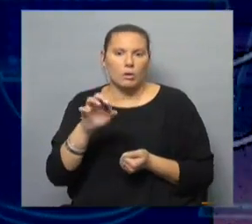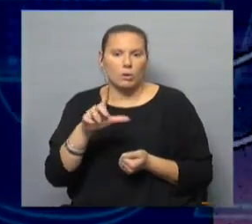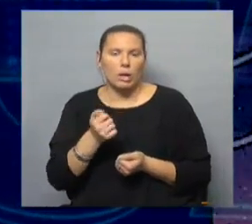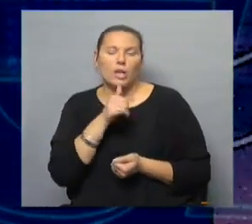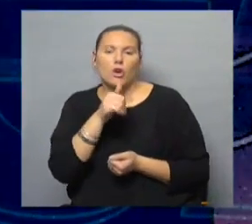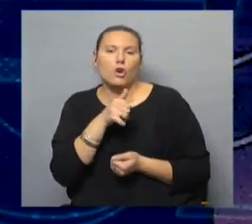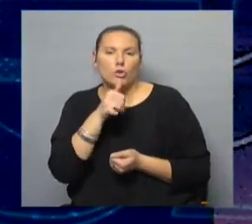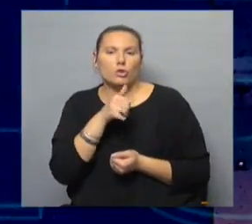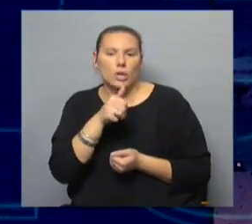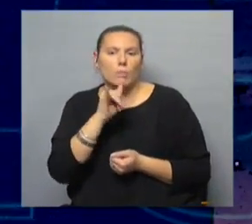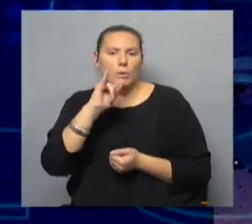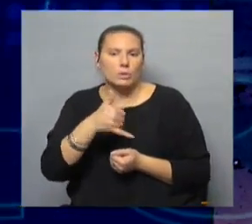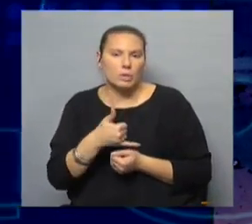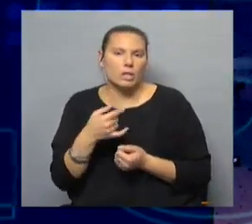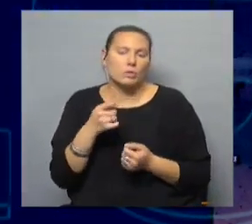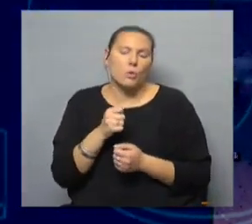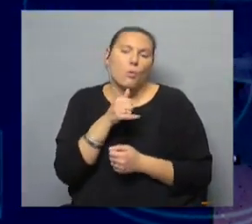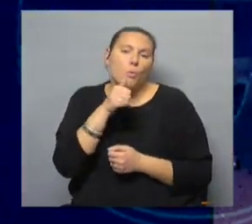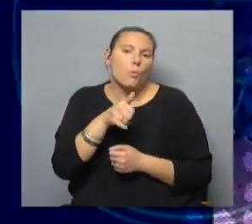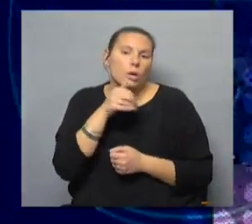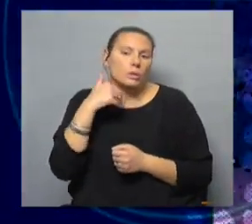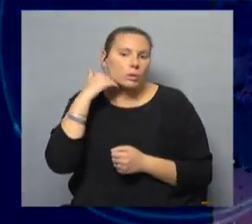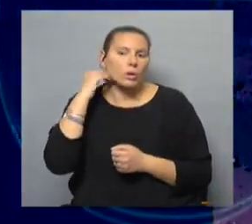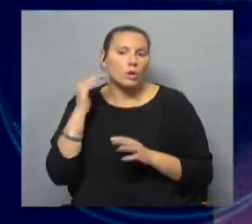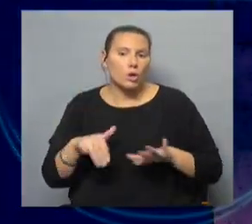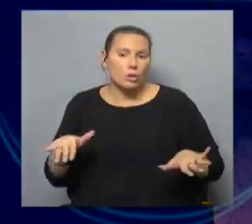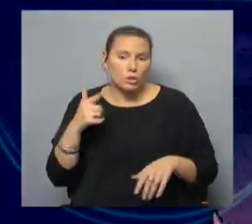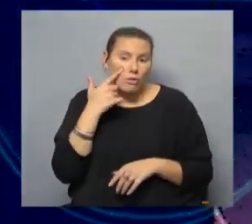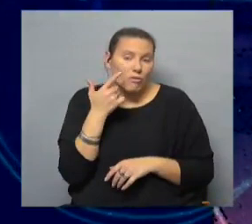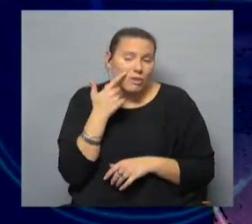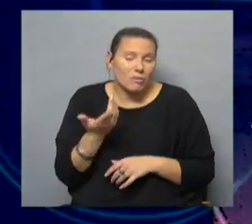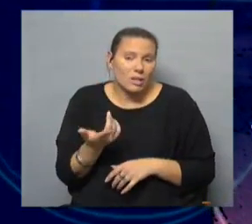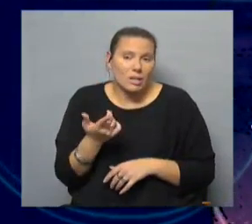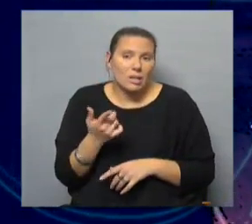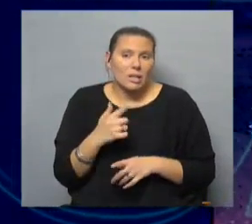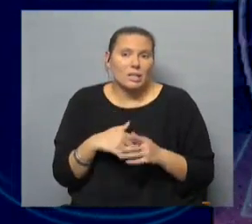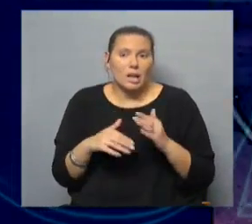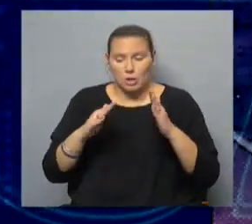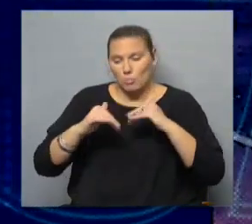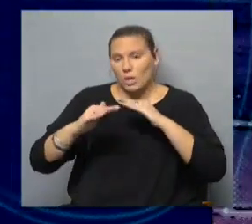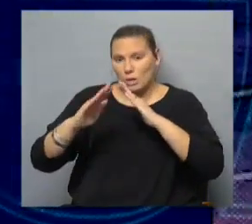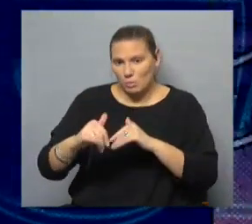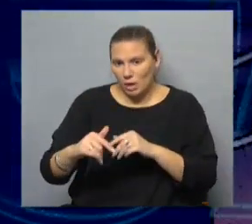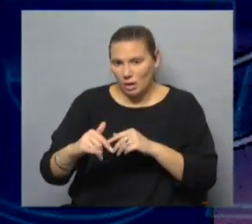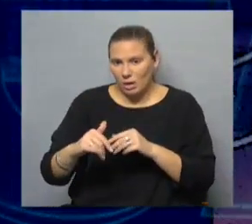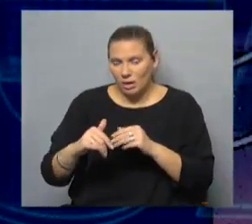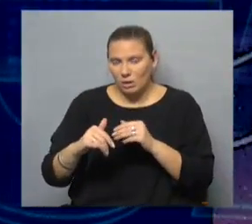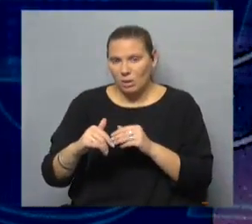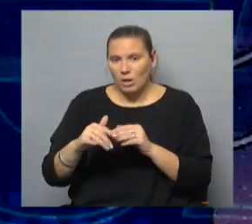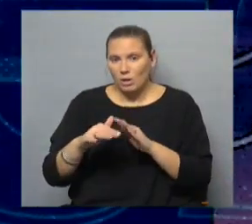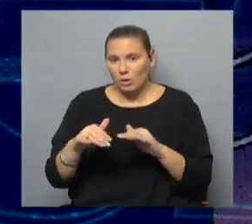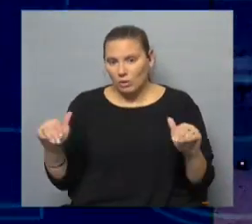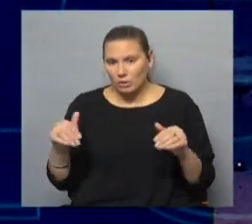contamos un relato que es una alegoría y que los niños lo viven. Y hay una horizontalidad entre nosotros con ellos, ¿no? Y con